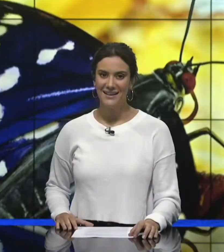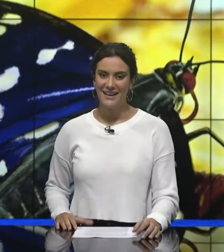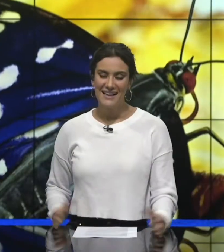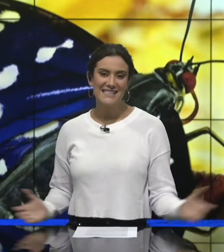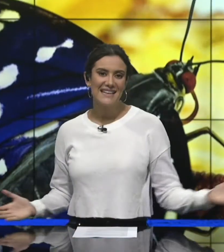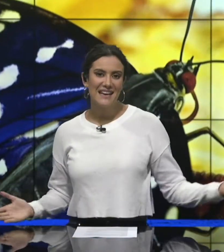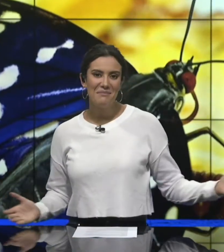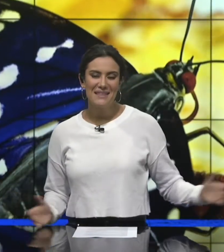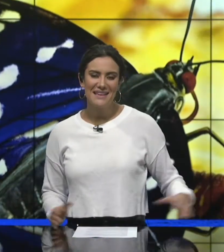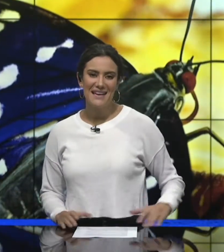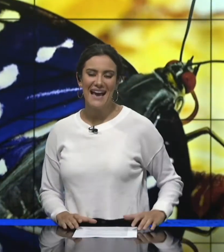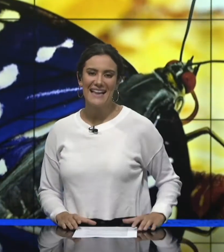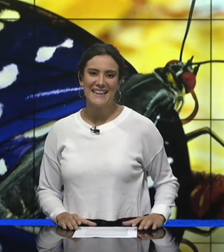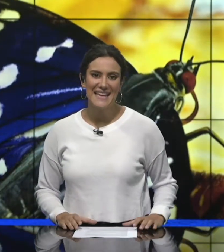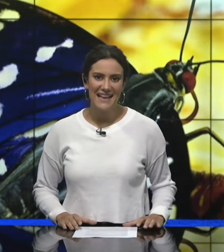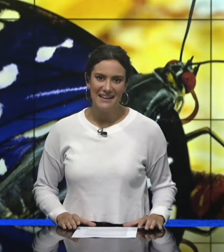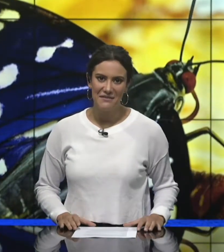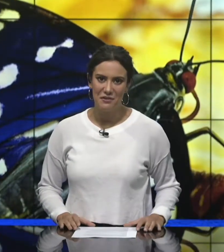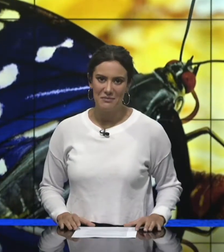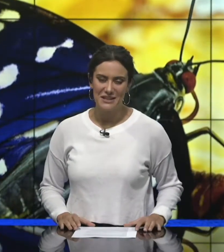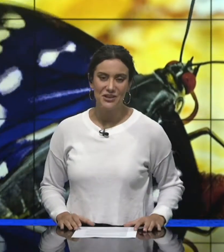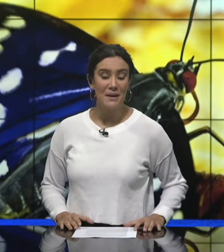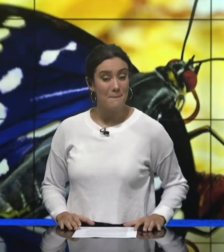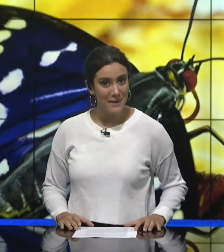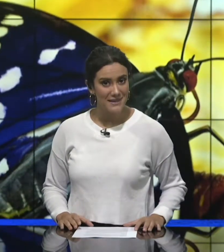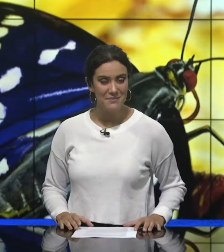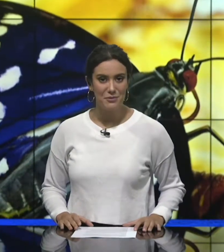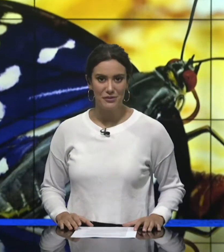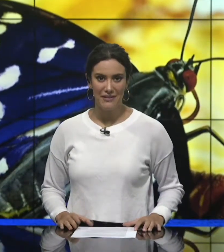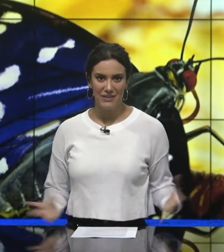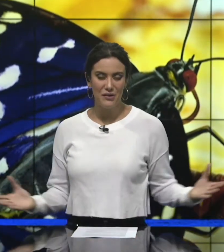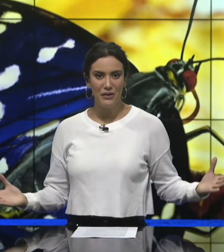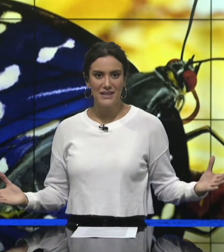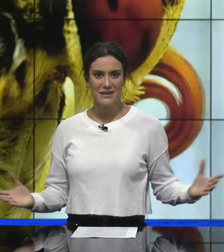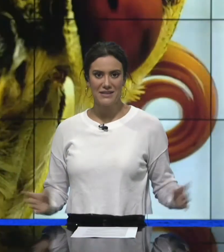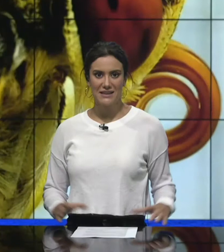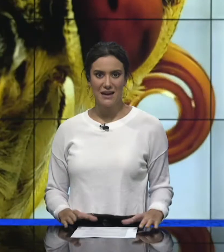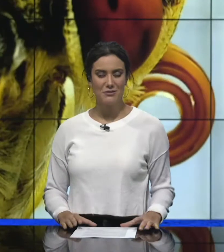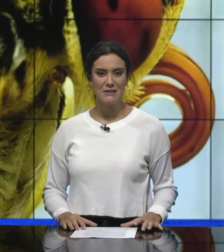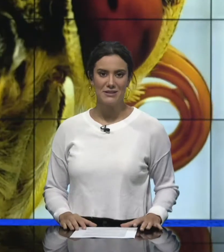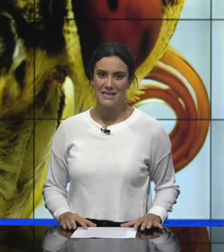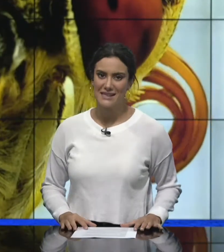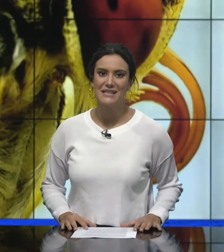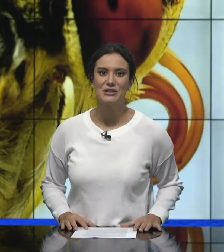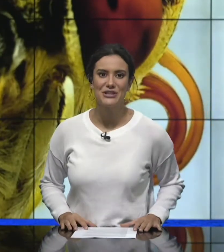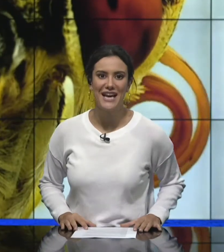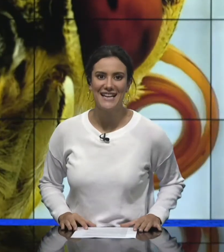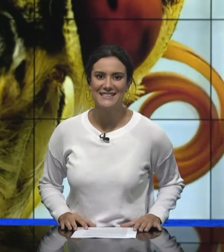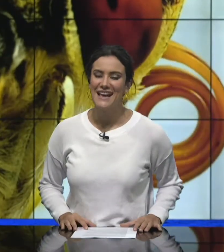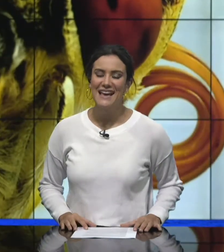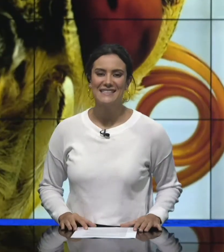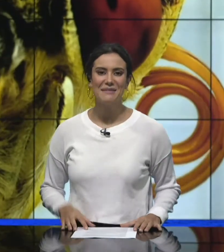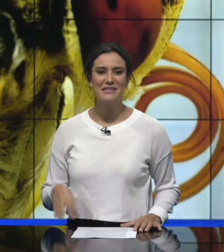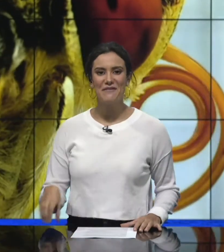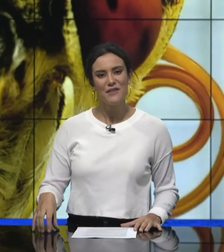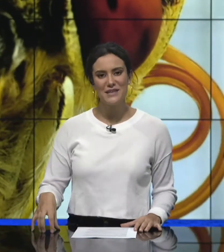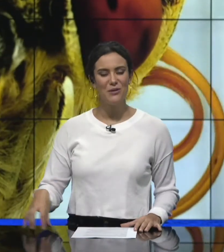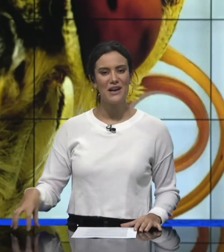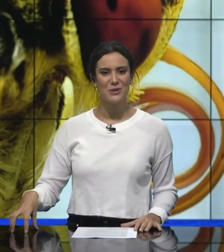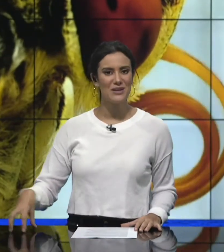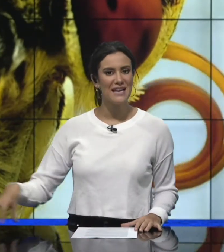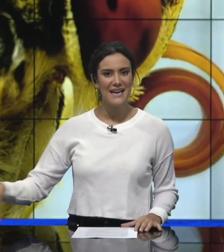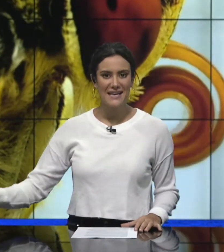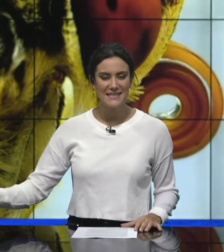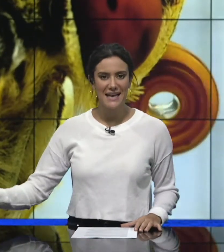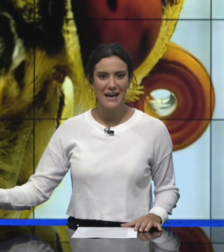y se quieren mantener al día de la información más importante no deje de visitarnos en nuestras redes sociales estamos en facebook